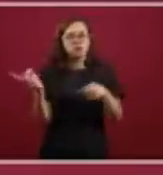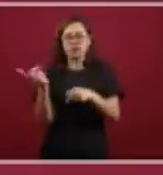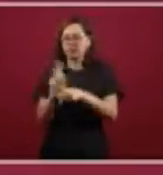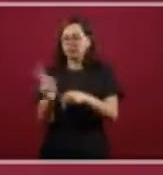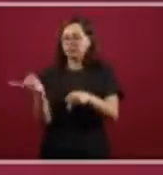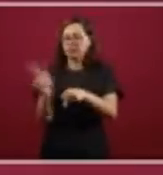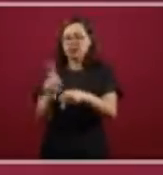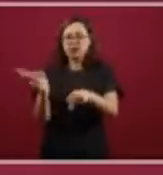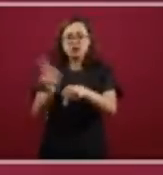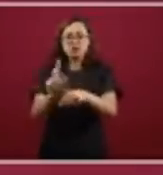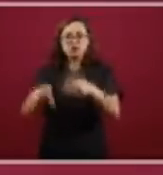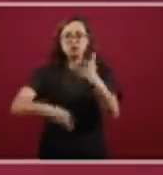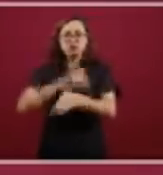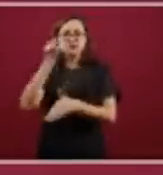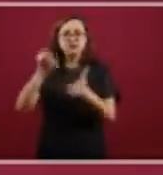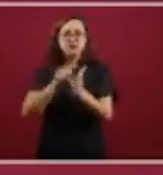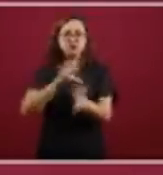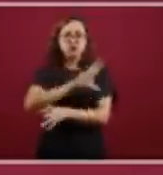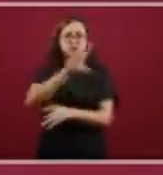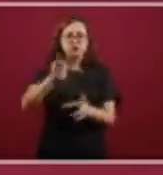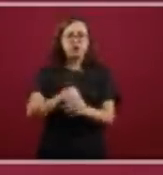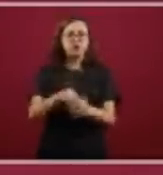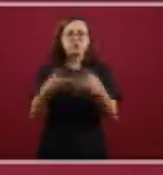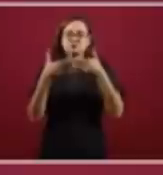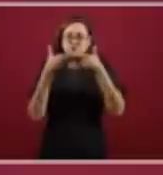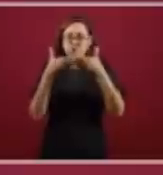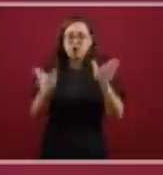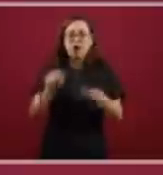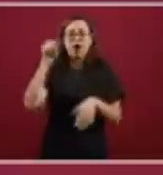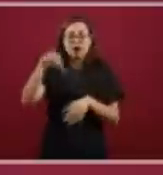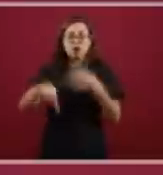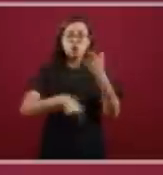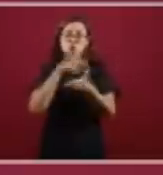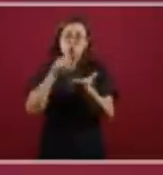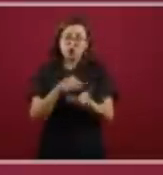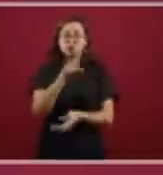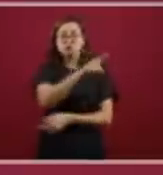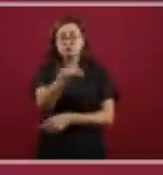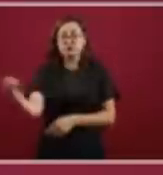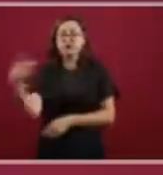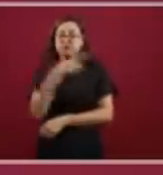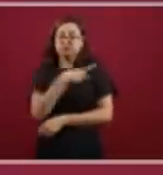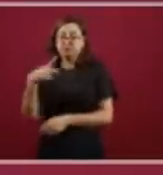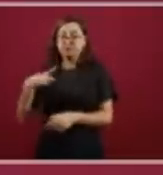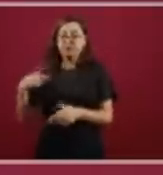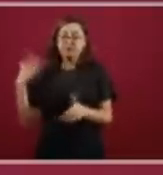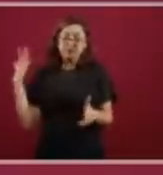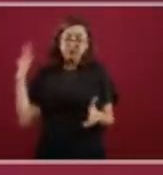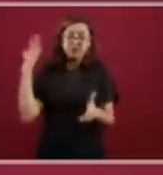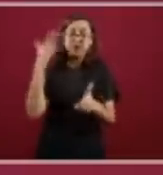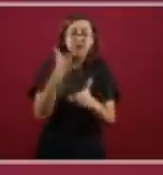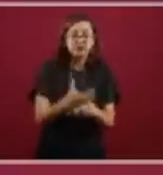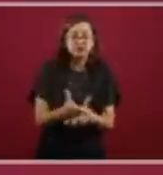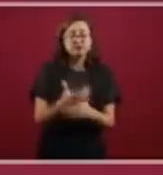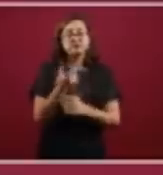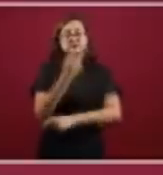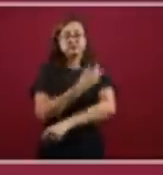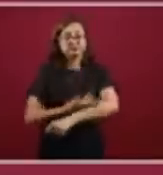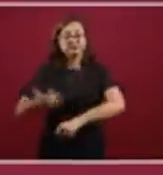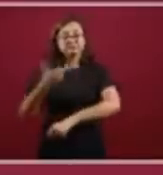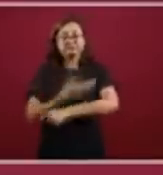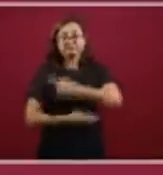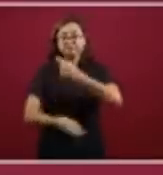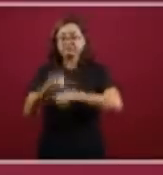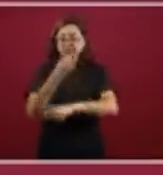están abriendo centros integradores, que son los lugares a donde deben de acudir las personas a hacer